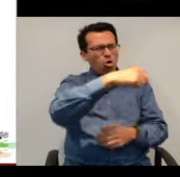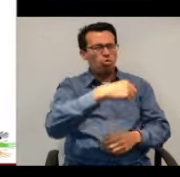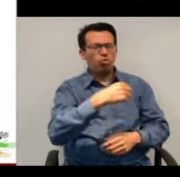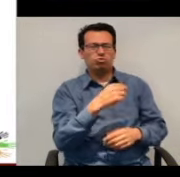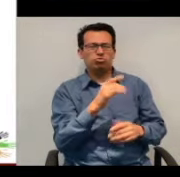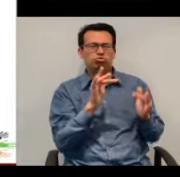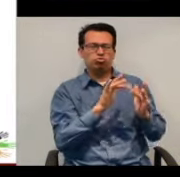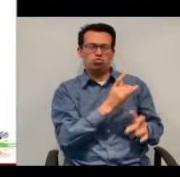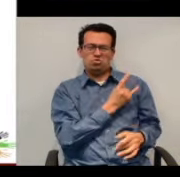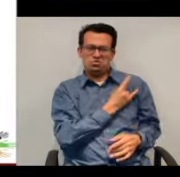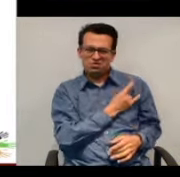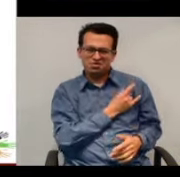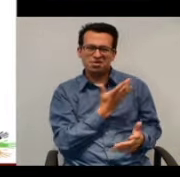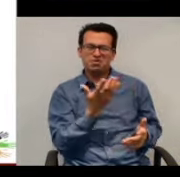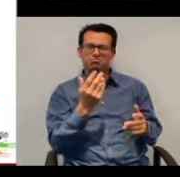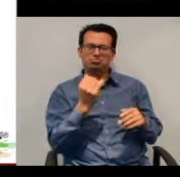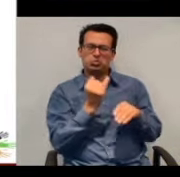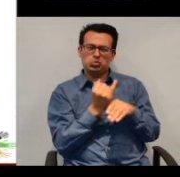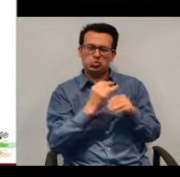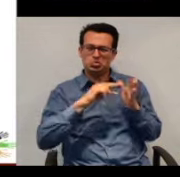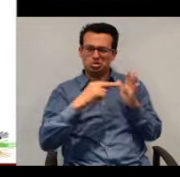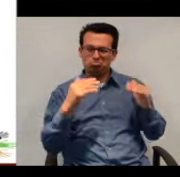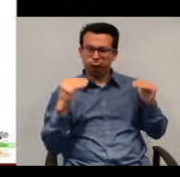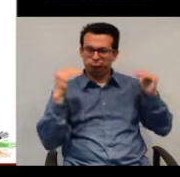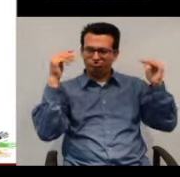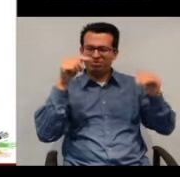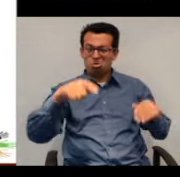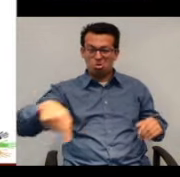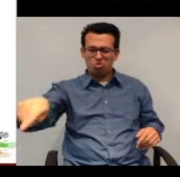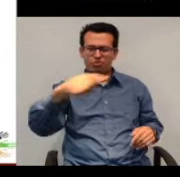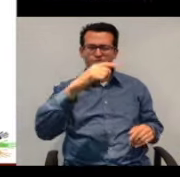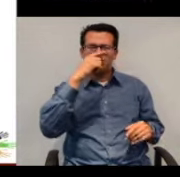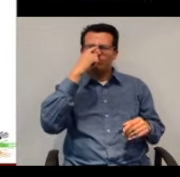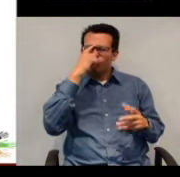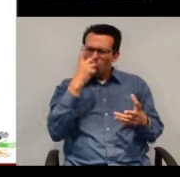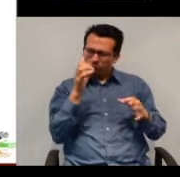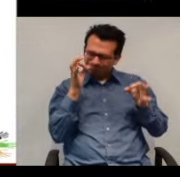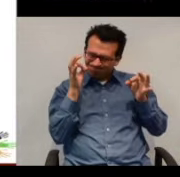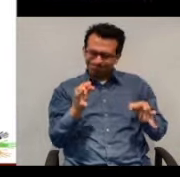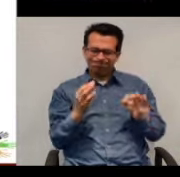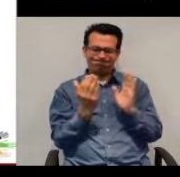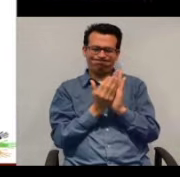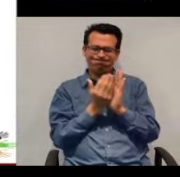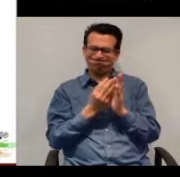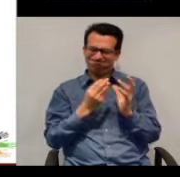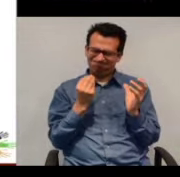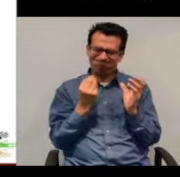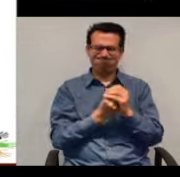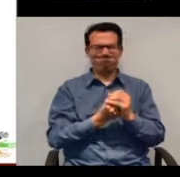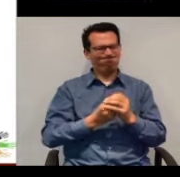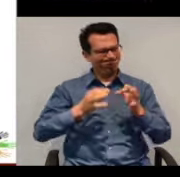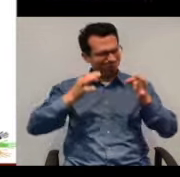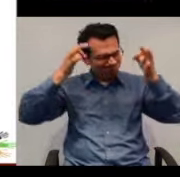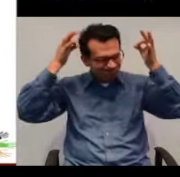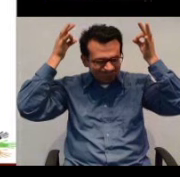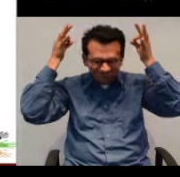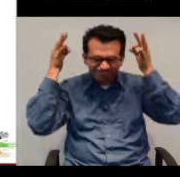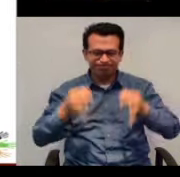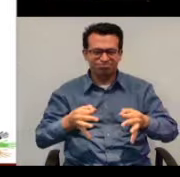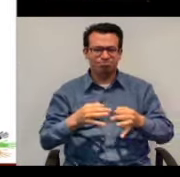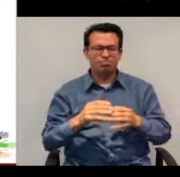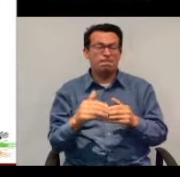En ese sentido, si hay un reto de los lineamientos, es poder pensar en un sistema de educación superior inclusivo, como lo vamos a mencionar un poco más